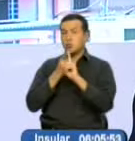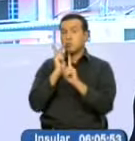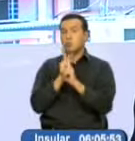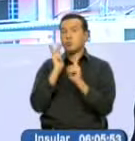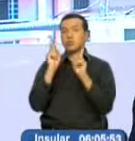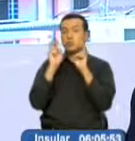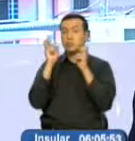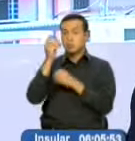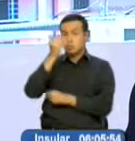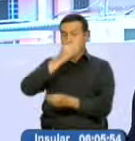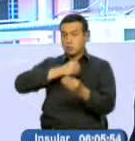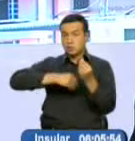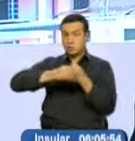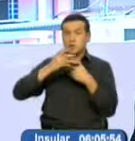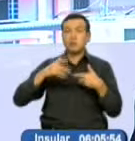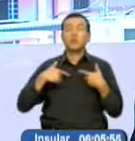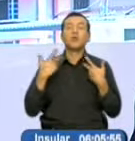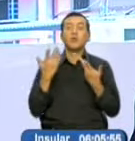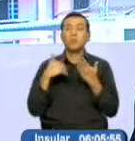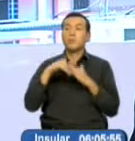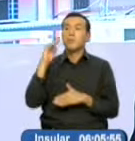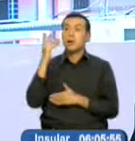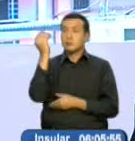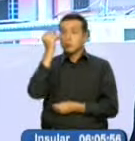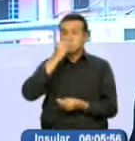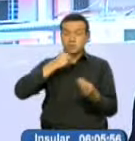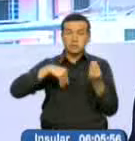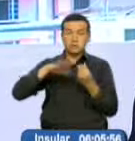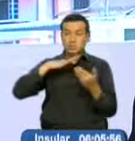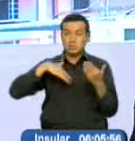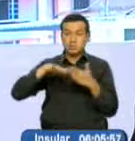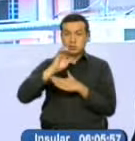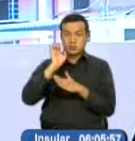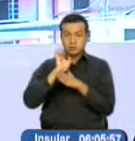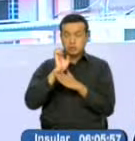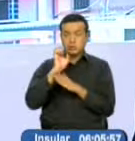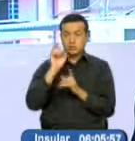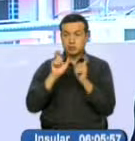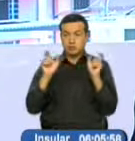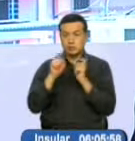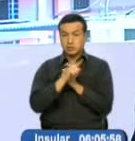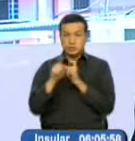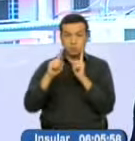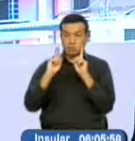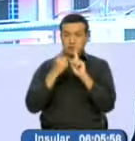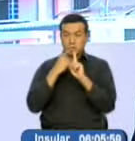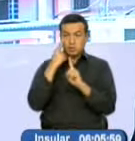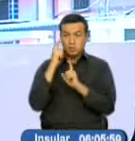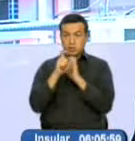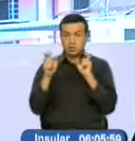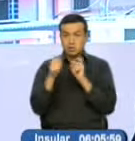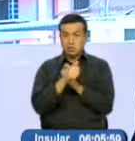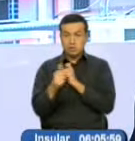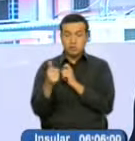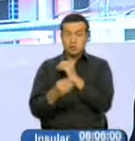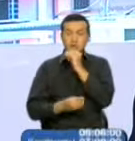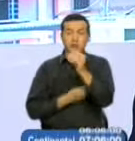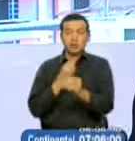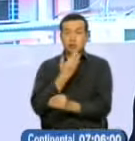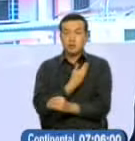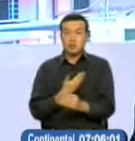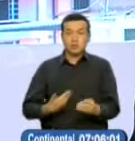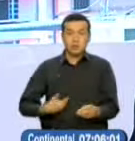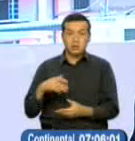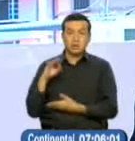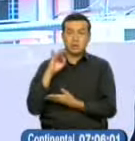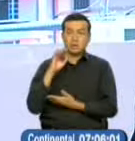ver con inversión. ¿Cómo podemos atraer más inversión en el país? Obviamente los inversionistas buscan primero estabilidad y en eso también el presidente